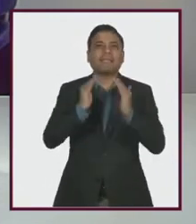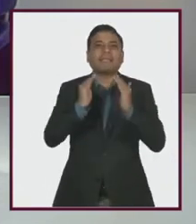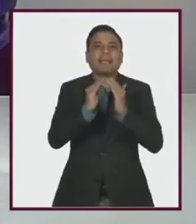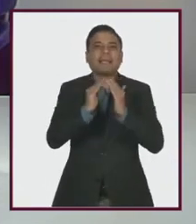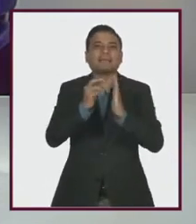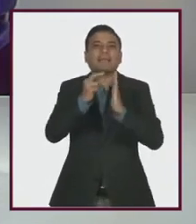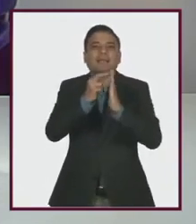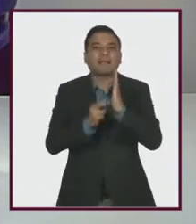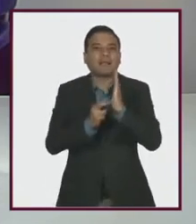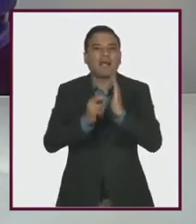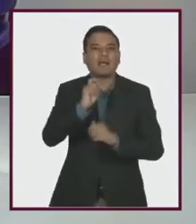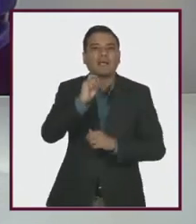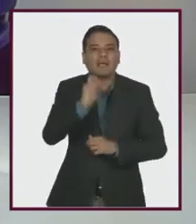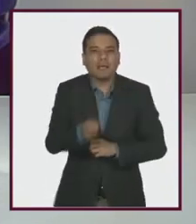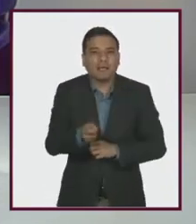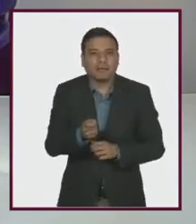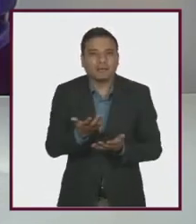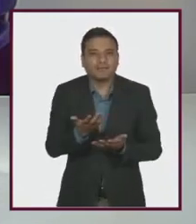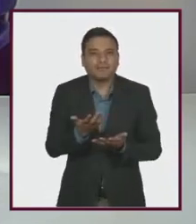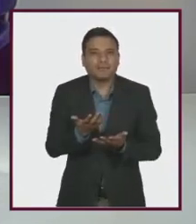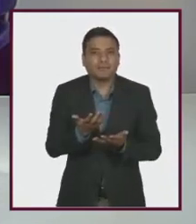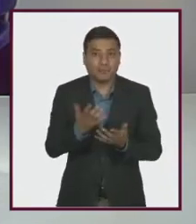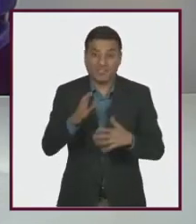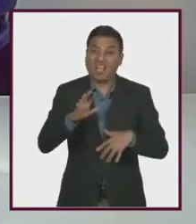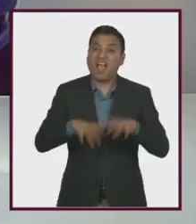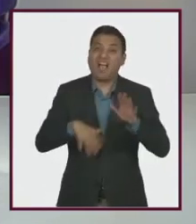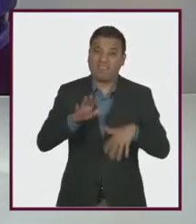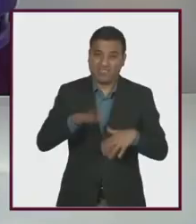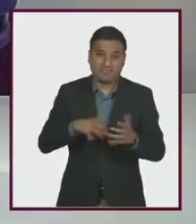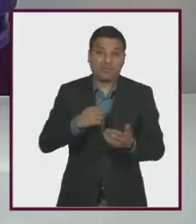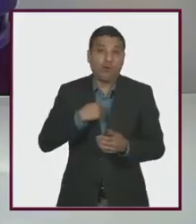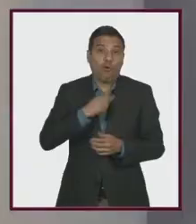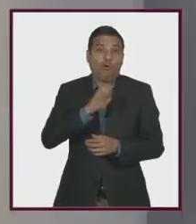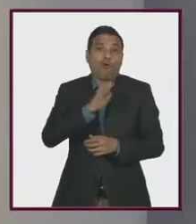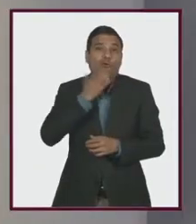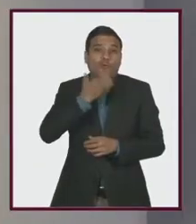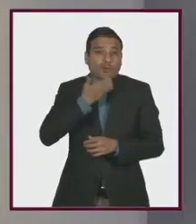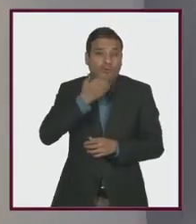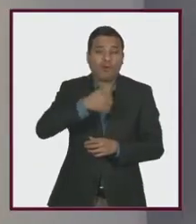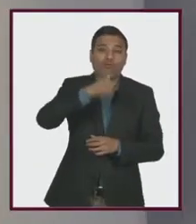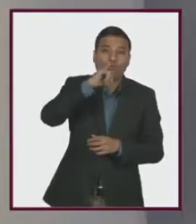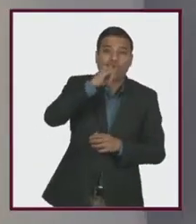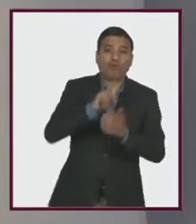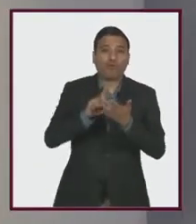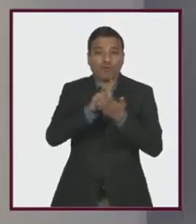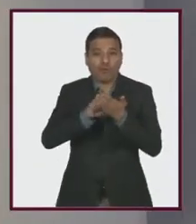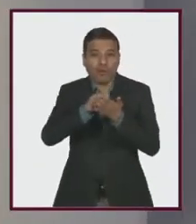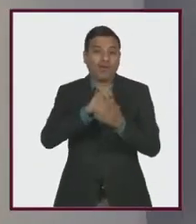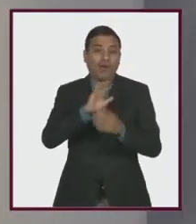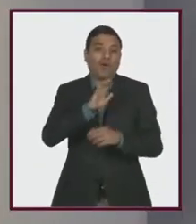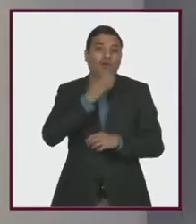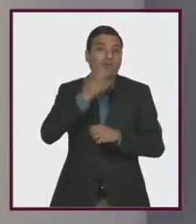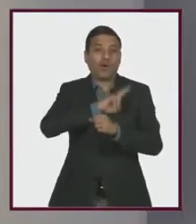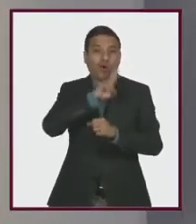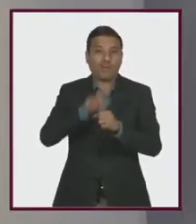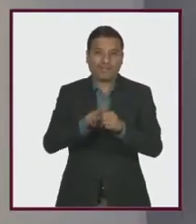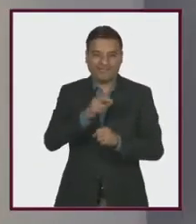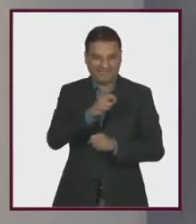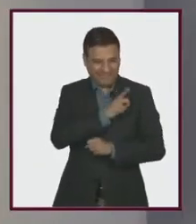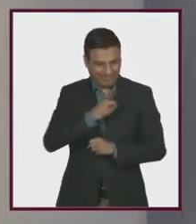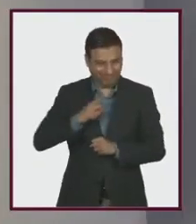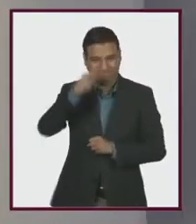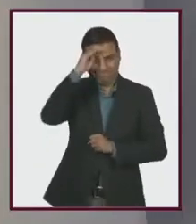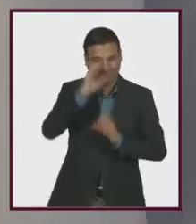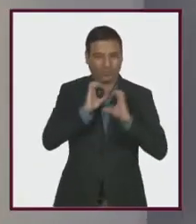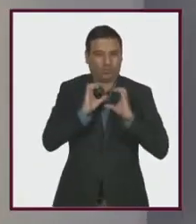cómo podemos normalizar o no el consumo de algunas sustancias, las consecuencias. Eso es lo primero. Y no solo nos va a ayudar para prevenir consumo de